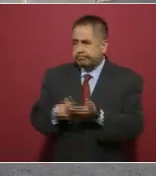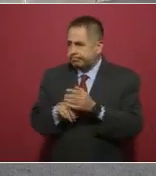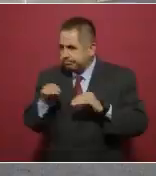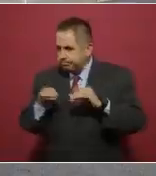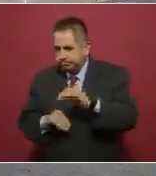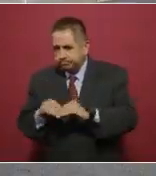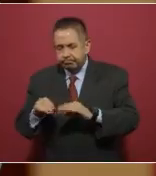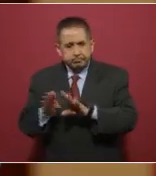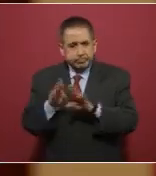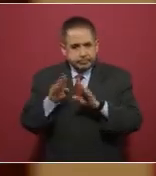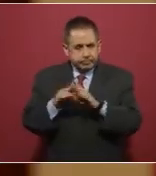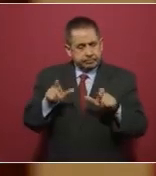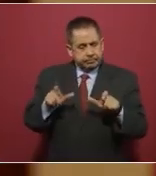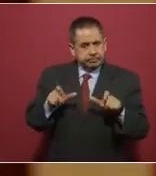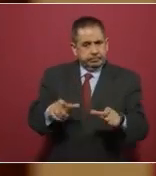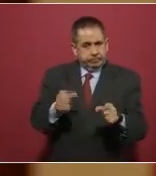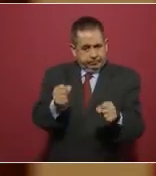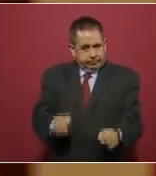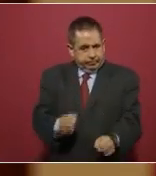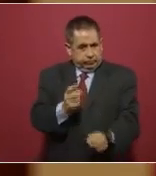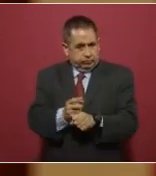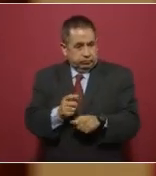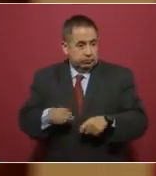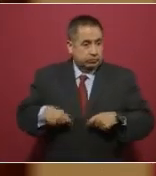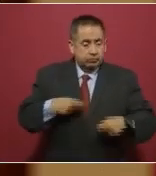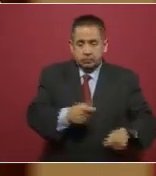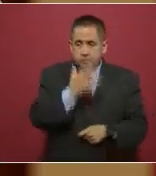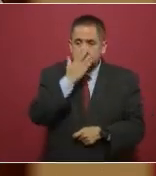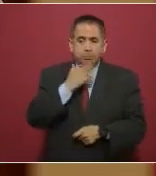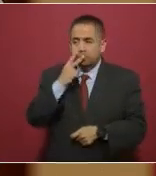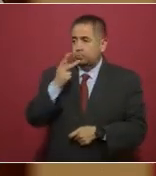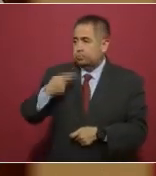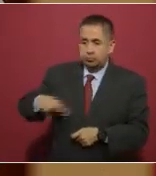elementos para garantizar la seguridad pública.